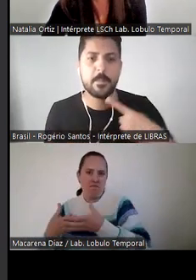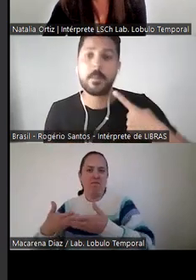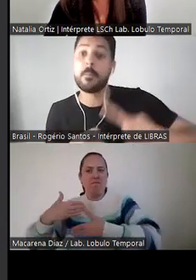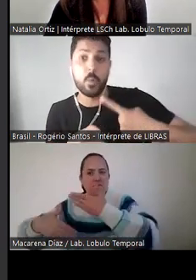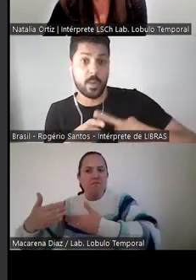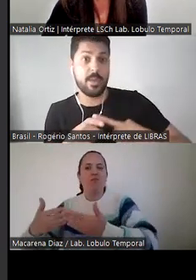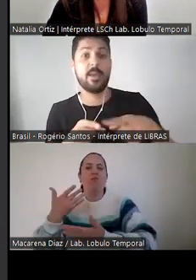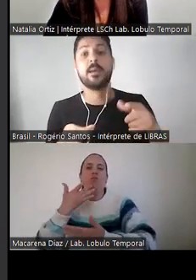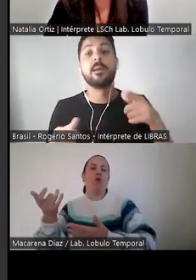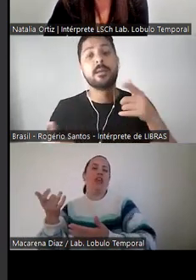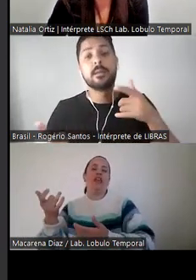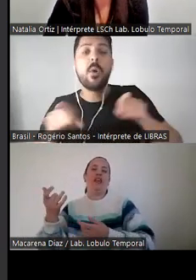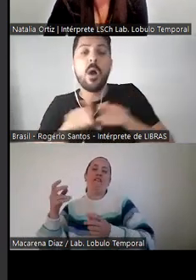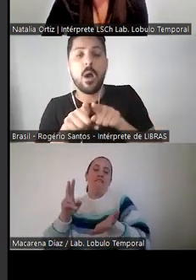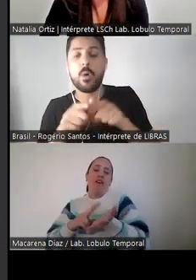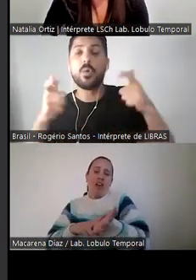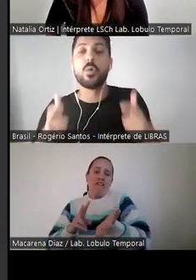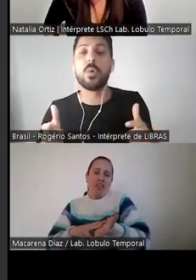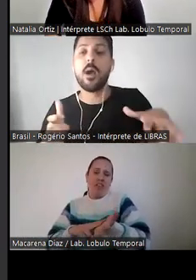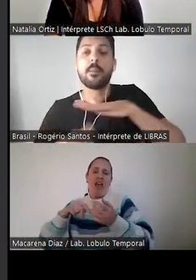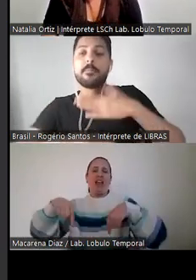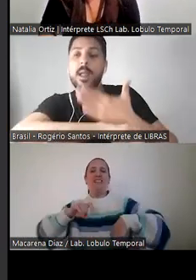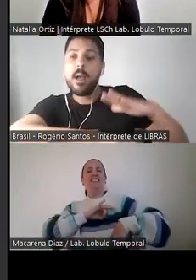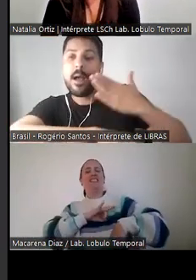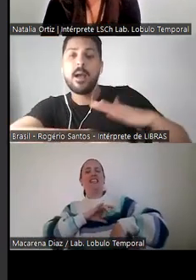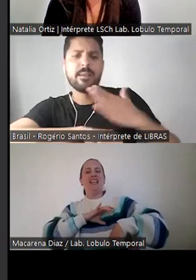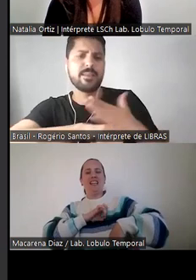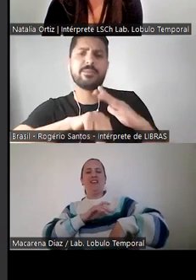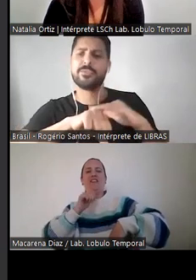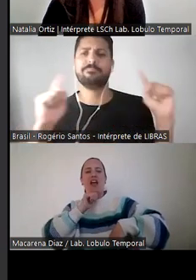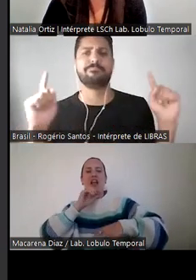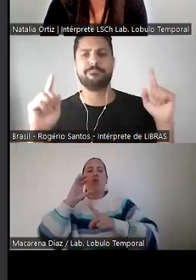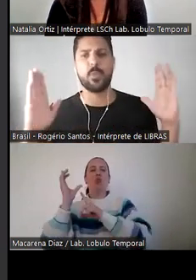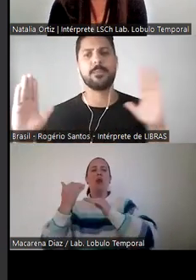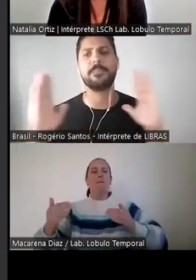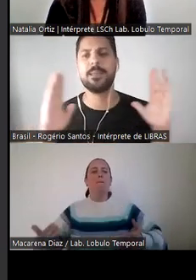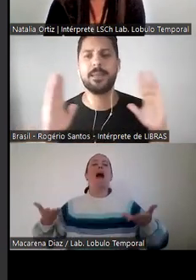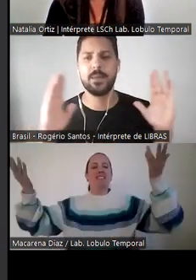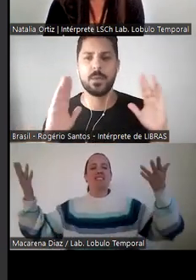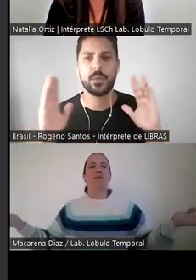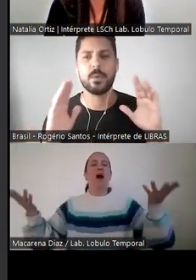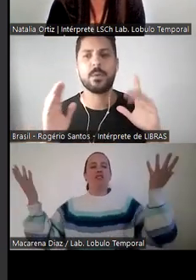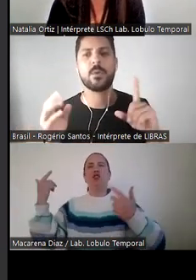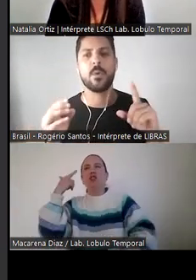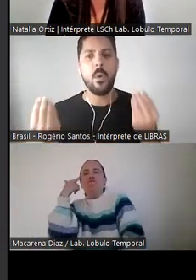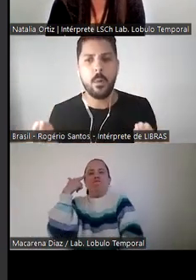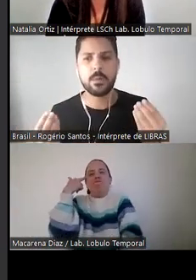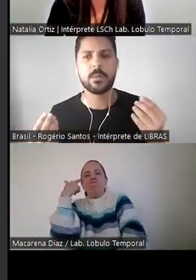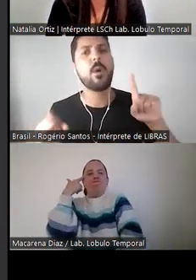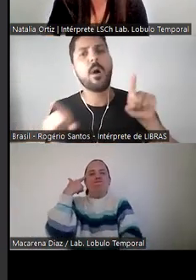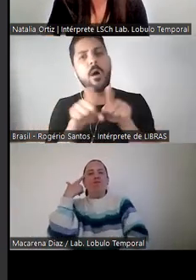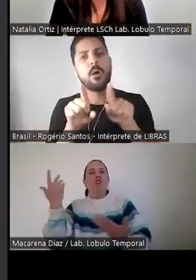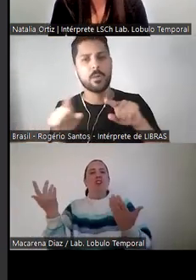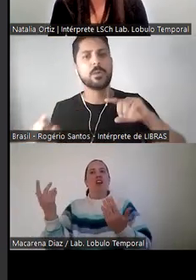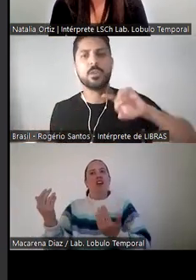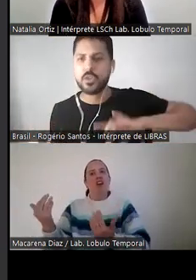lóbulo temporal me invitó a participar, porque la verdad que acá en Chile falta un poco más